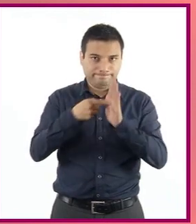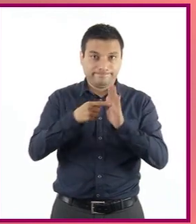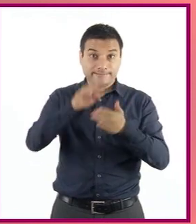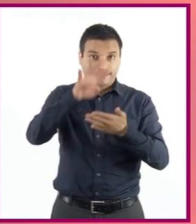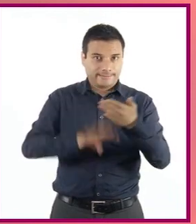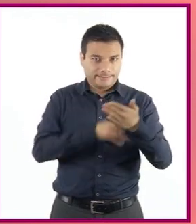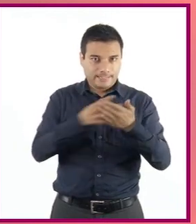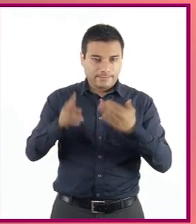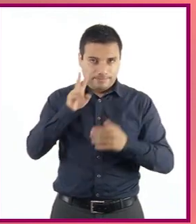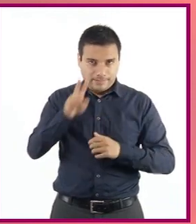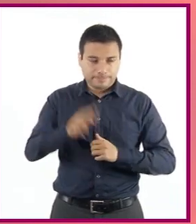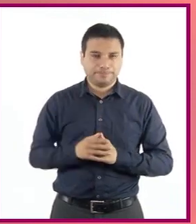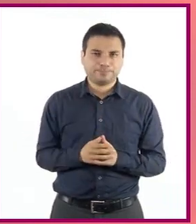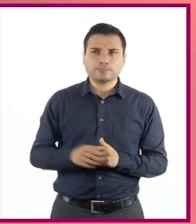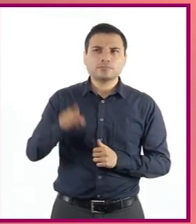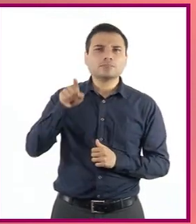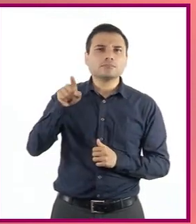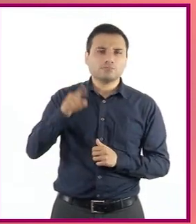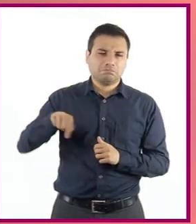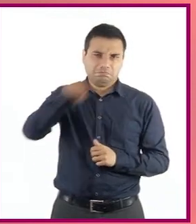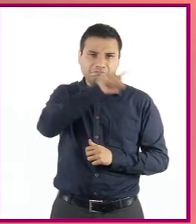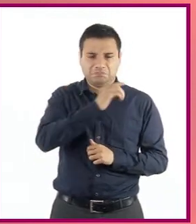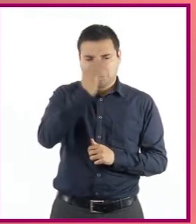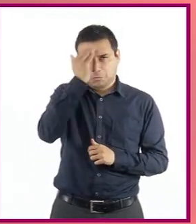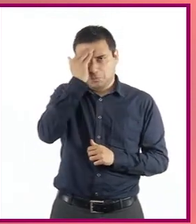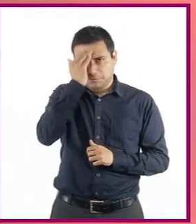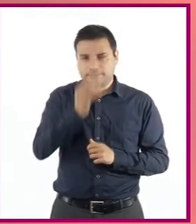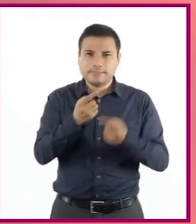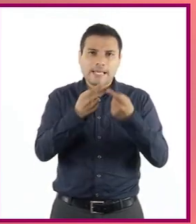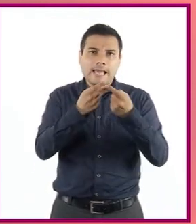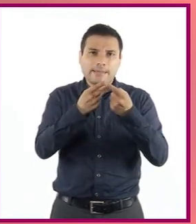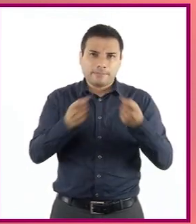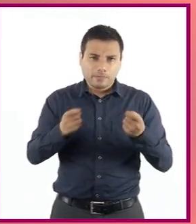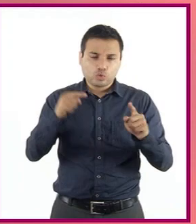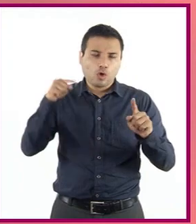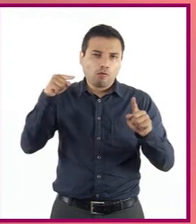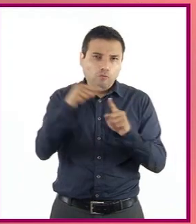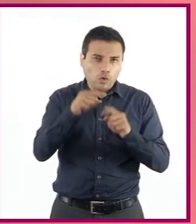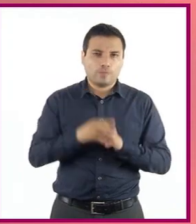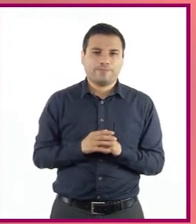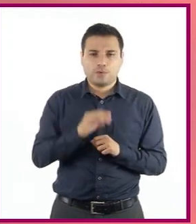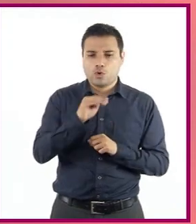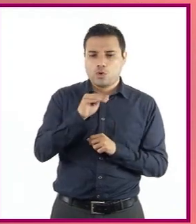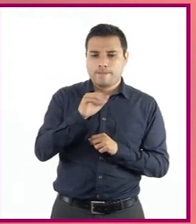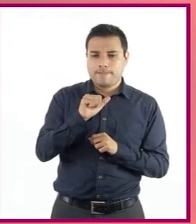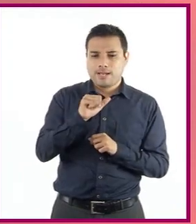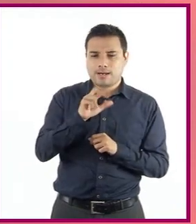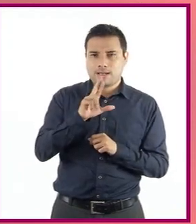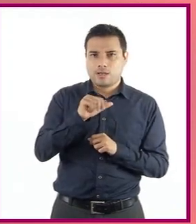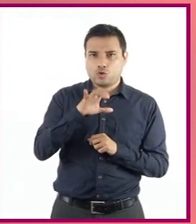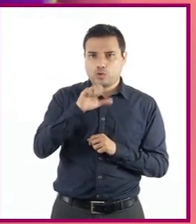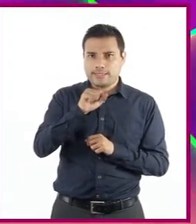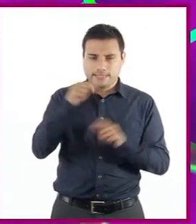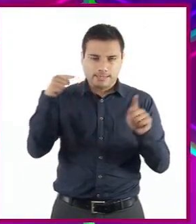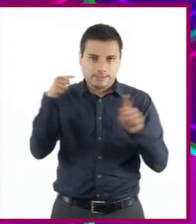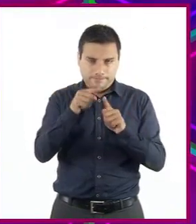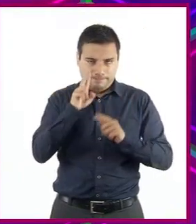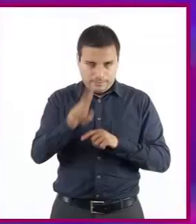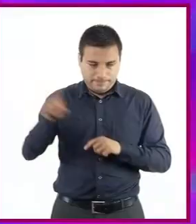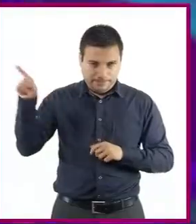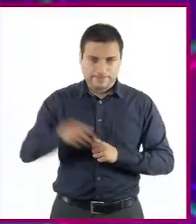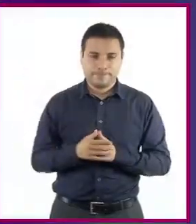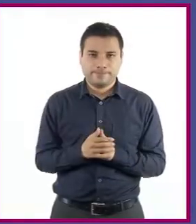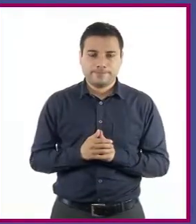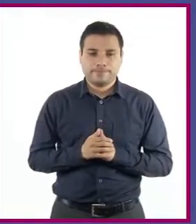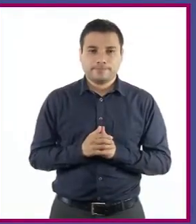tabla, en donde podemos conocer algunos adverbios de foco o marcadores del discurso de focalización.